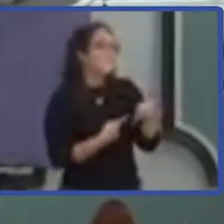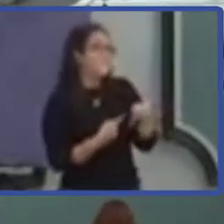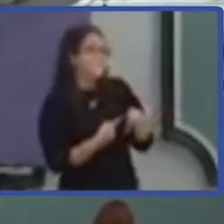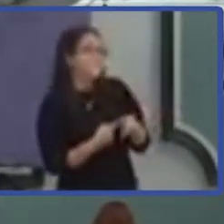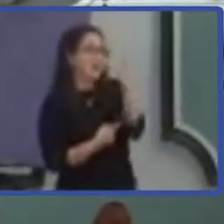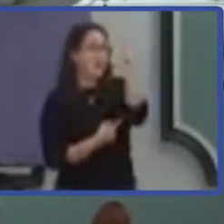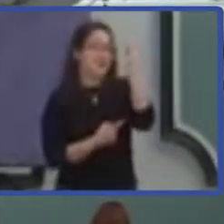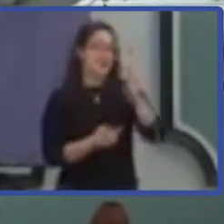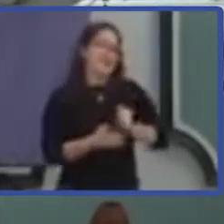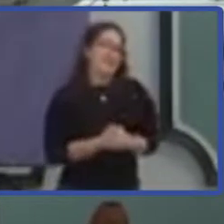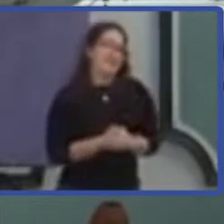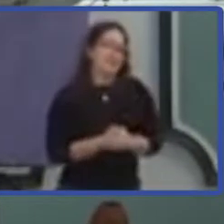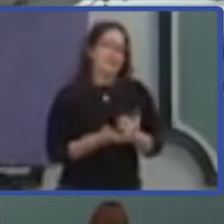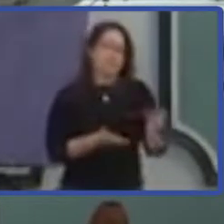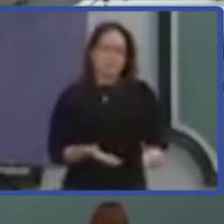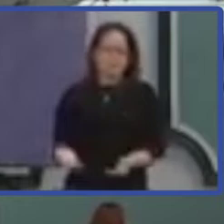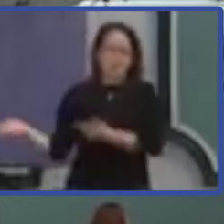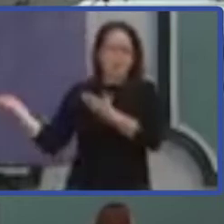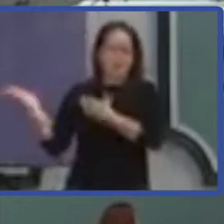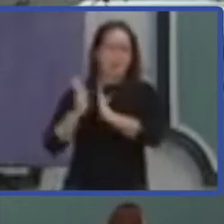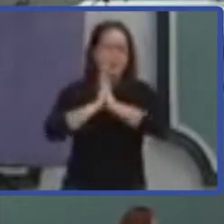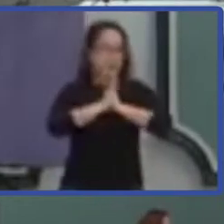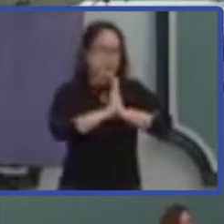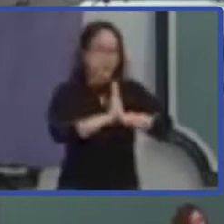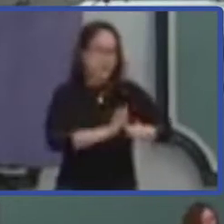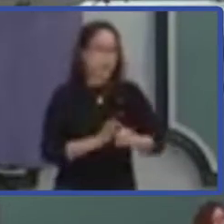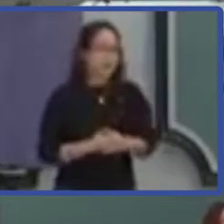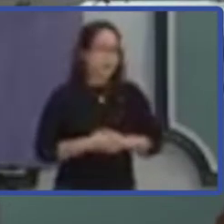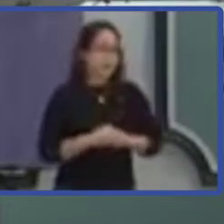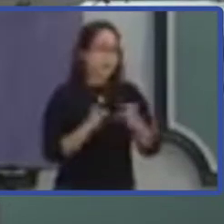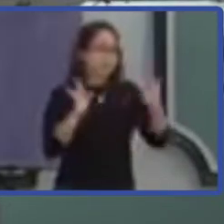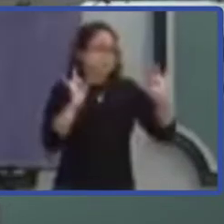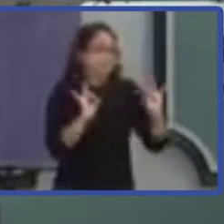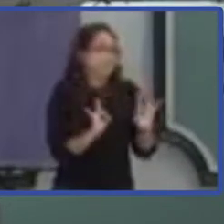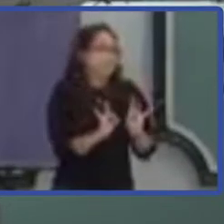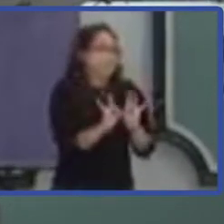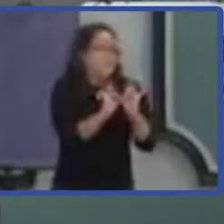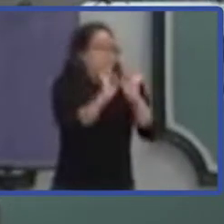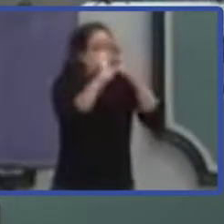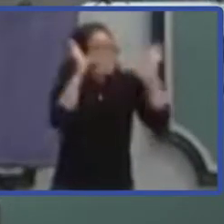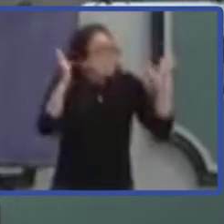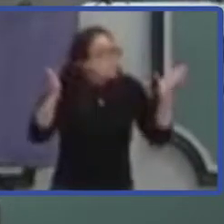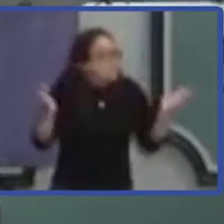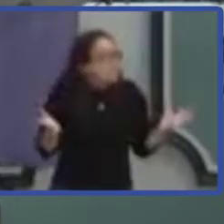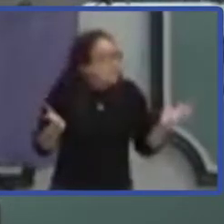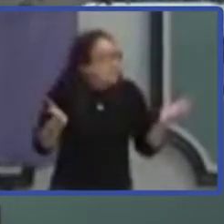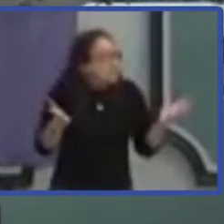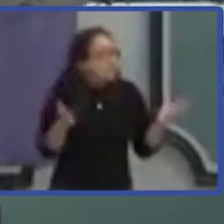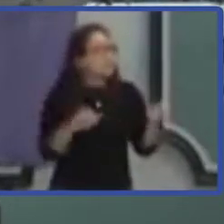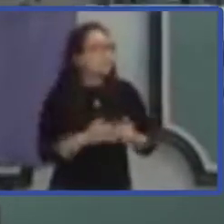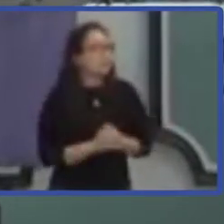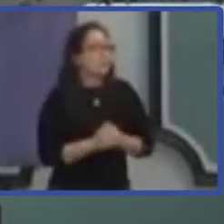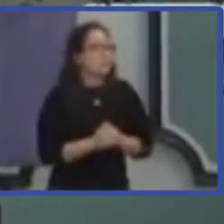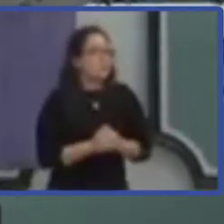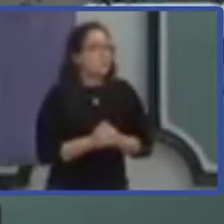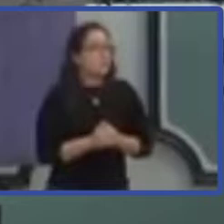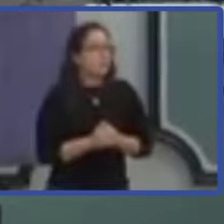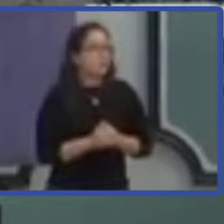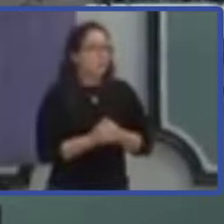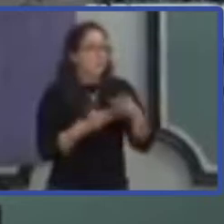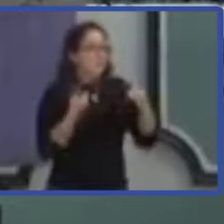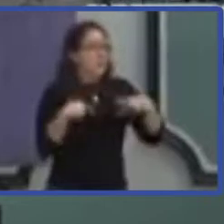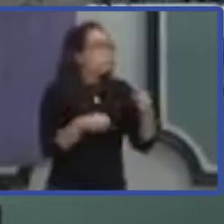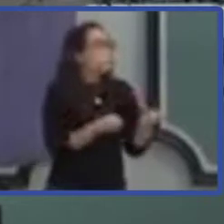siguiente, por favor. De pronto, llega un infinito de nuevos huéspedes al hotel